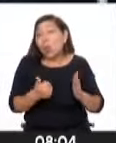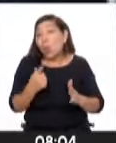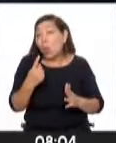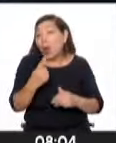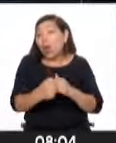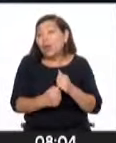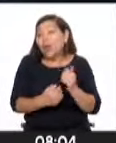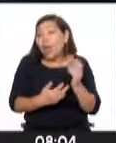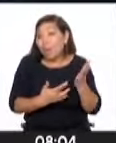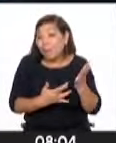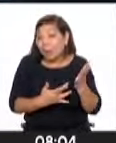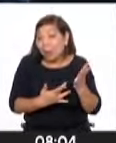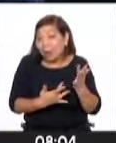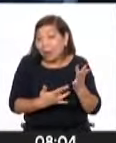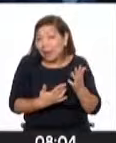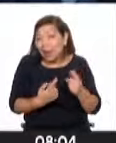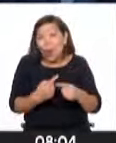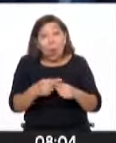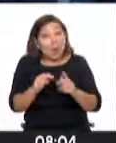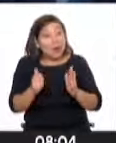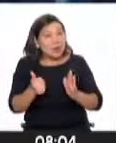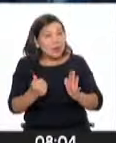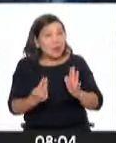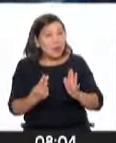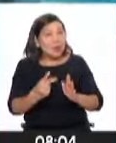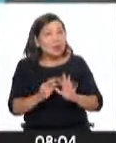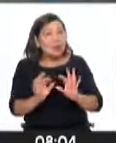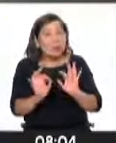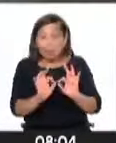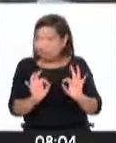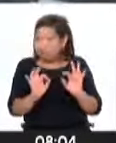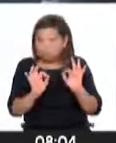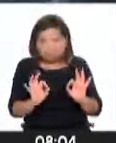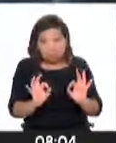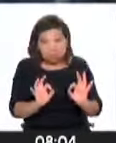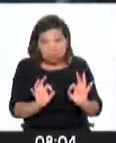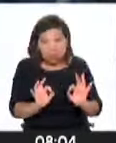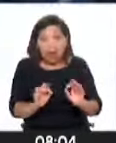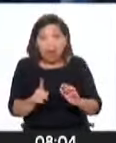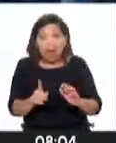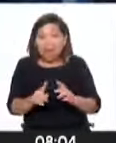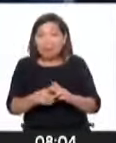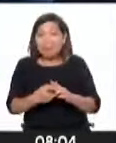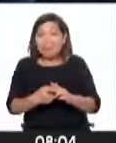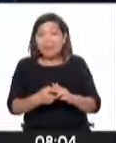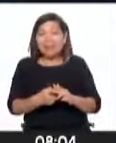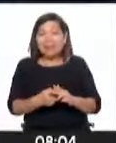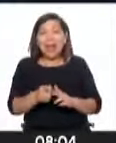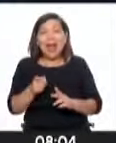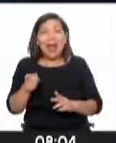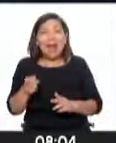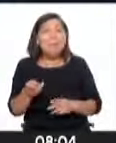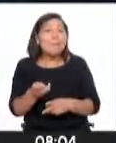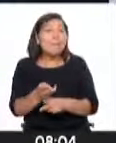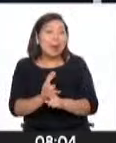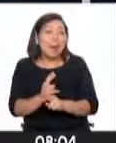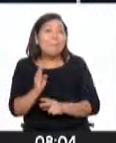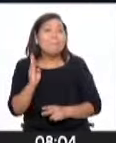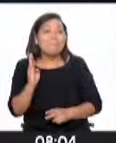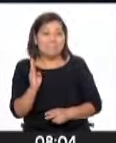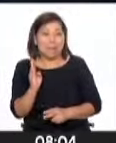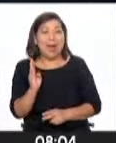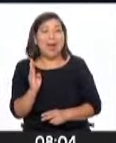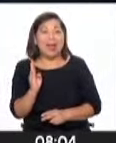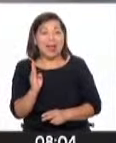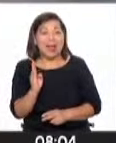un año, hasta que mis últimos 6 o 12 meses estén limpios. Y recién ahí accedo digamos, a un nuevo financiamiento.